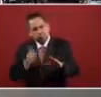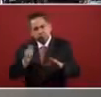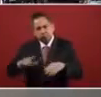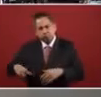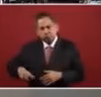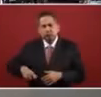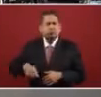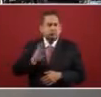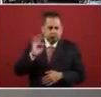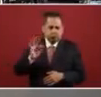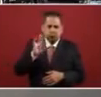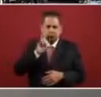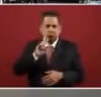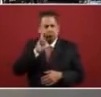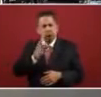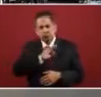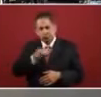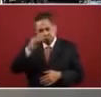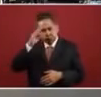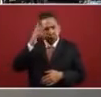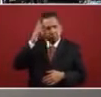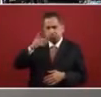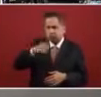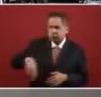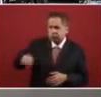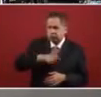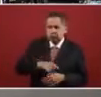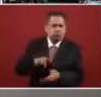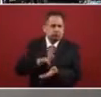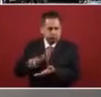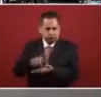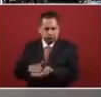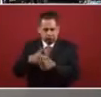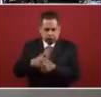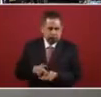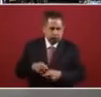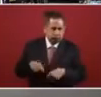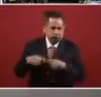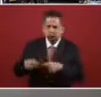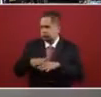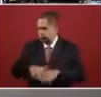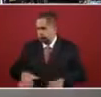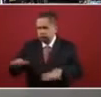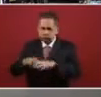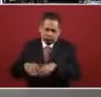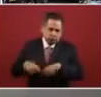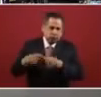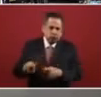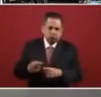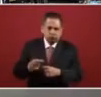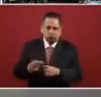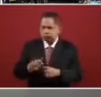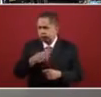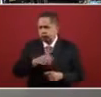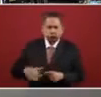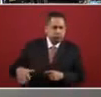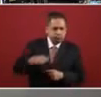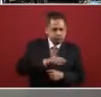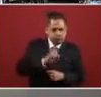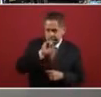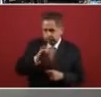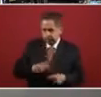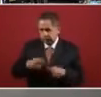contempla, digamos, a estos chicos sin dejar de apoyarlos económicamente en general, o como usted dice, de manera universal, sí